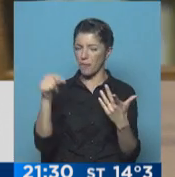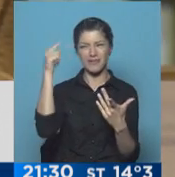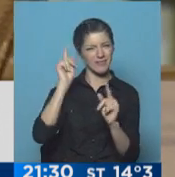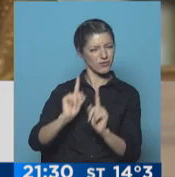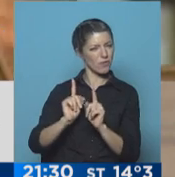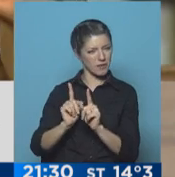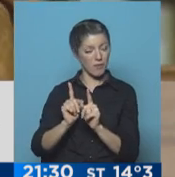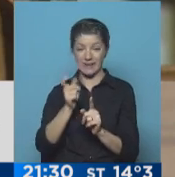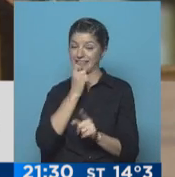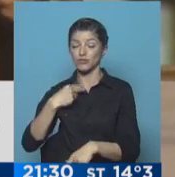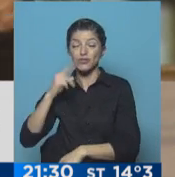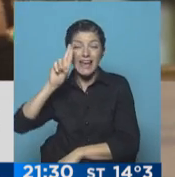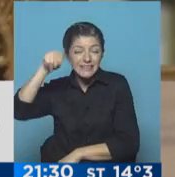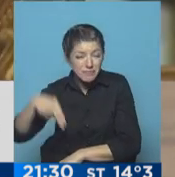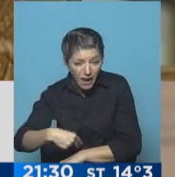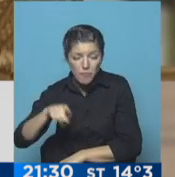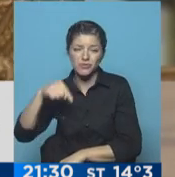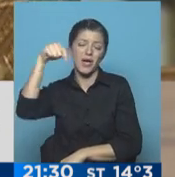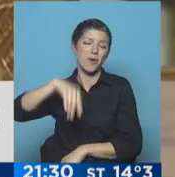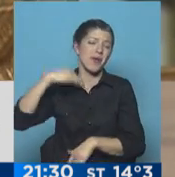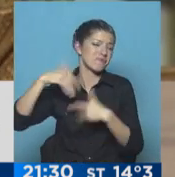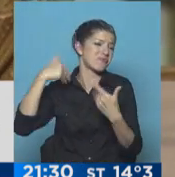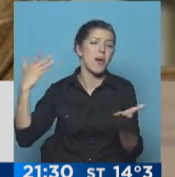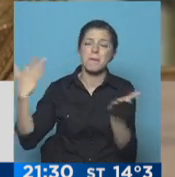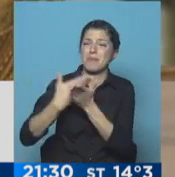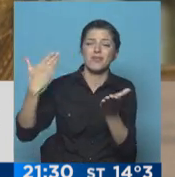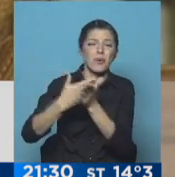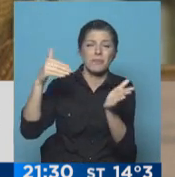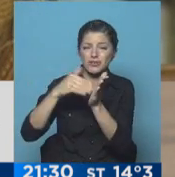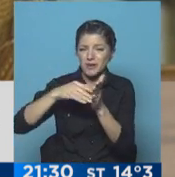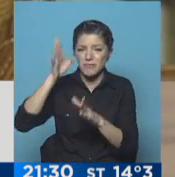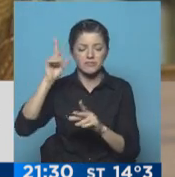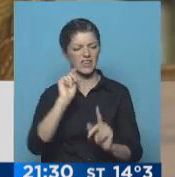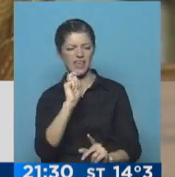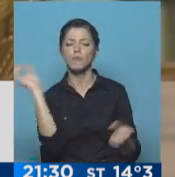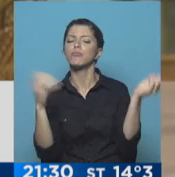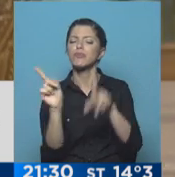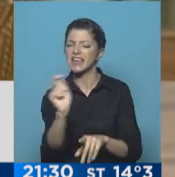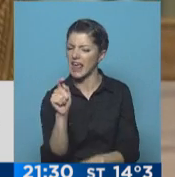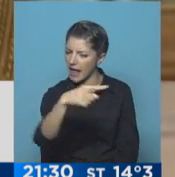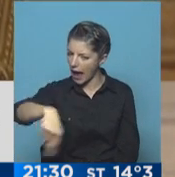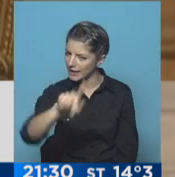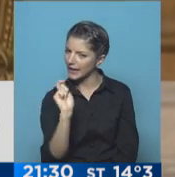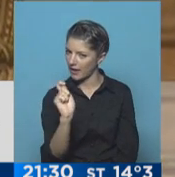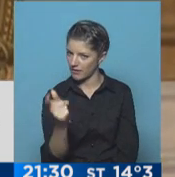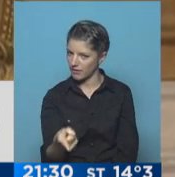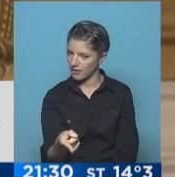estaríamos con demandas multimillonarias. ¿Quién está tirando cosas, che, ahí?